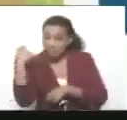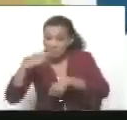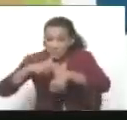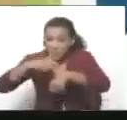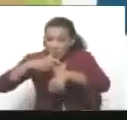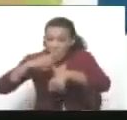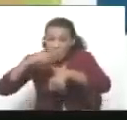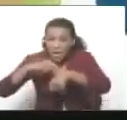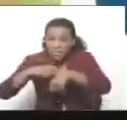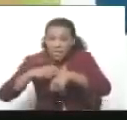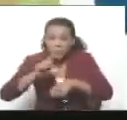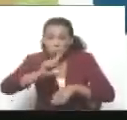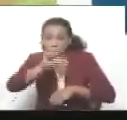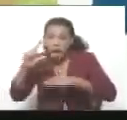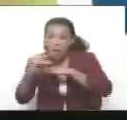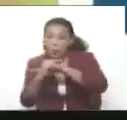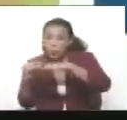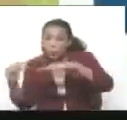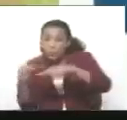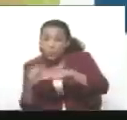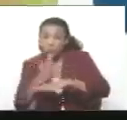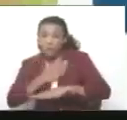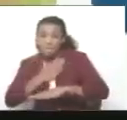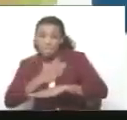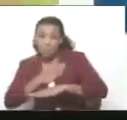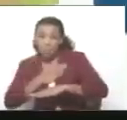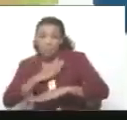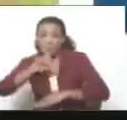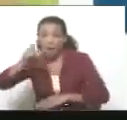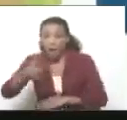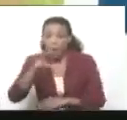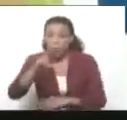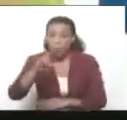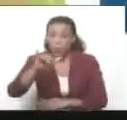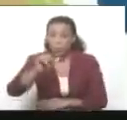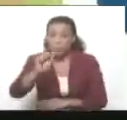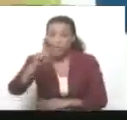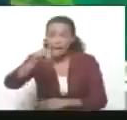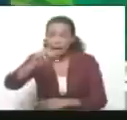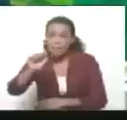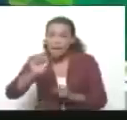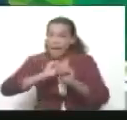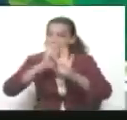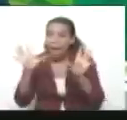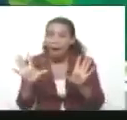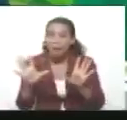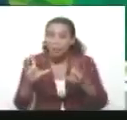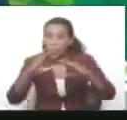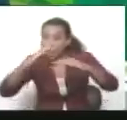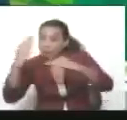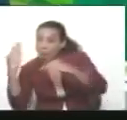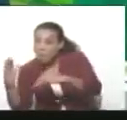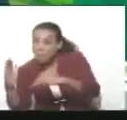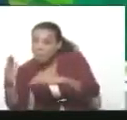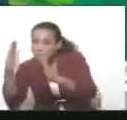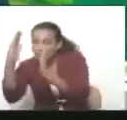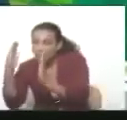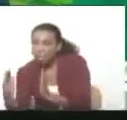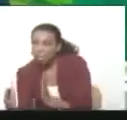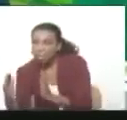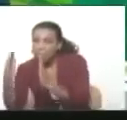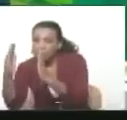toda la Guyana nuestra toda la Guyana es equiba estaba claramente delimitada con ellos